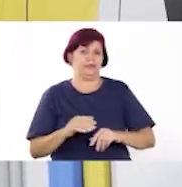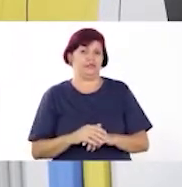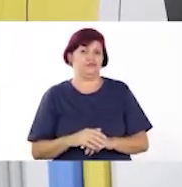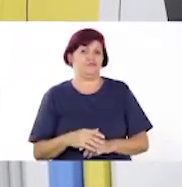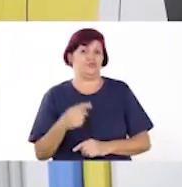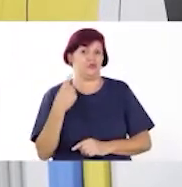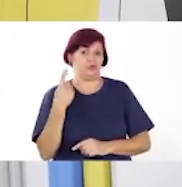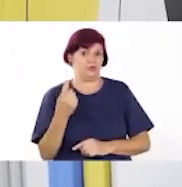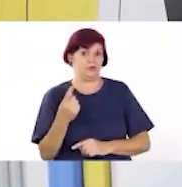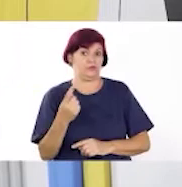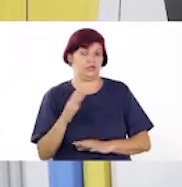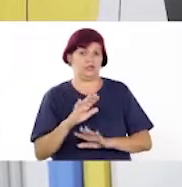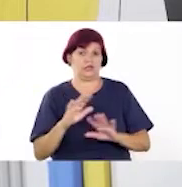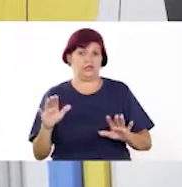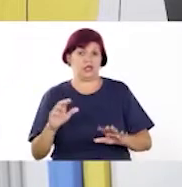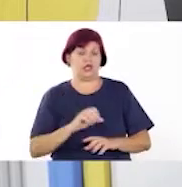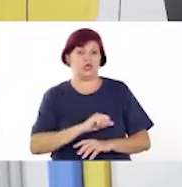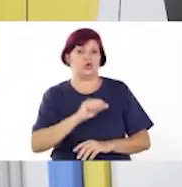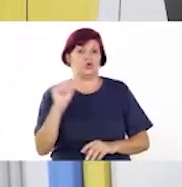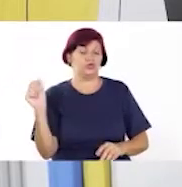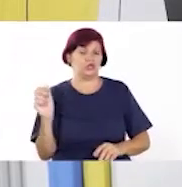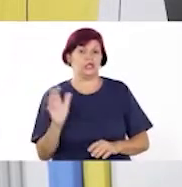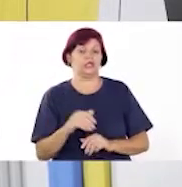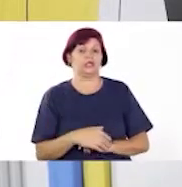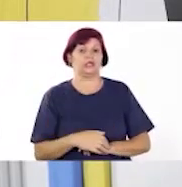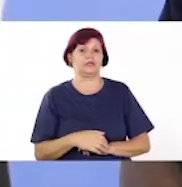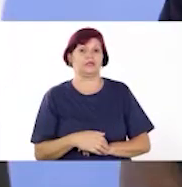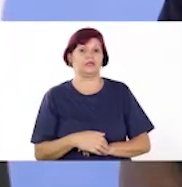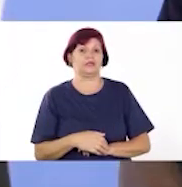Que una vez que ellos obtienen la